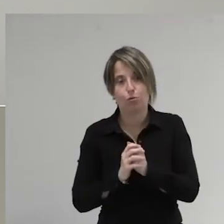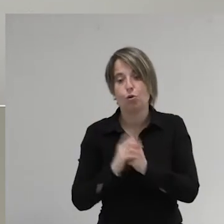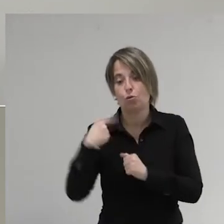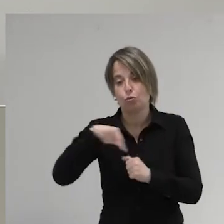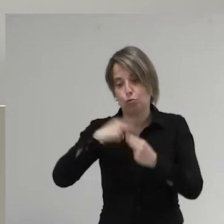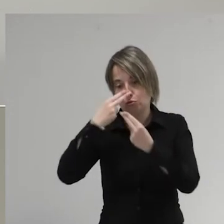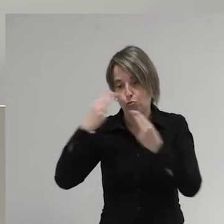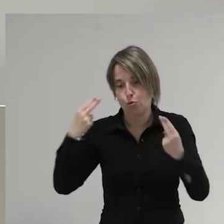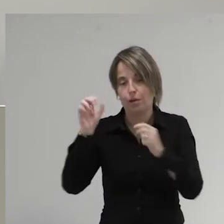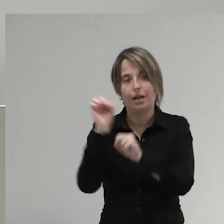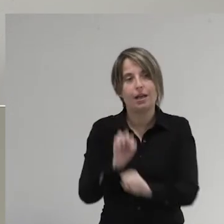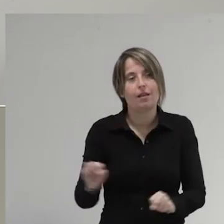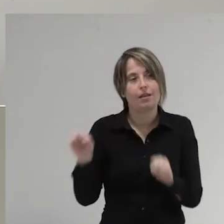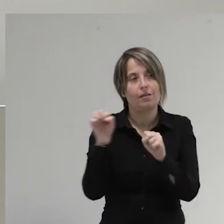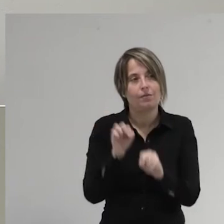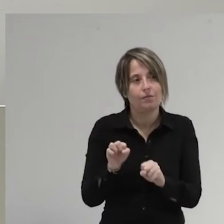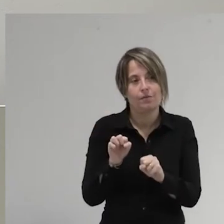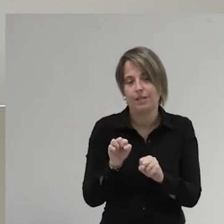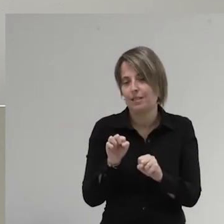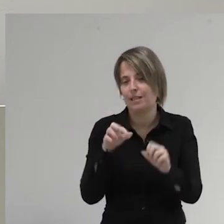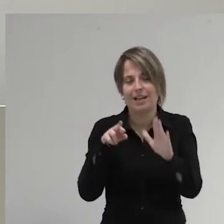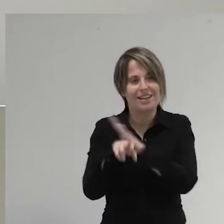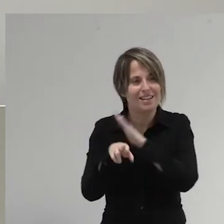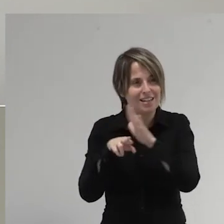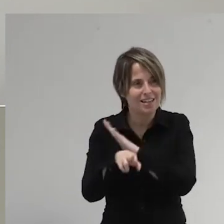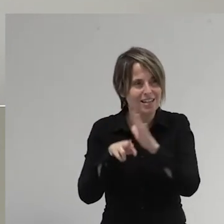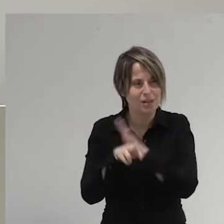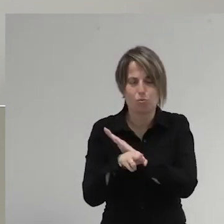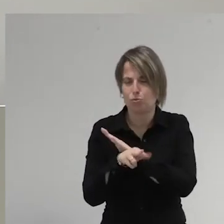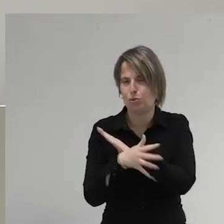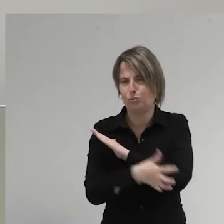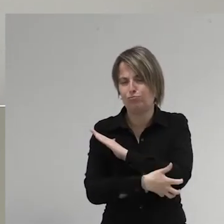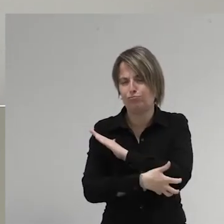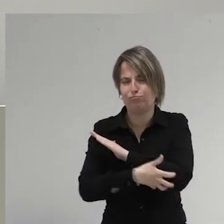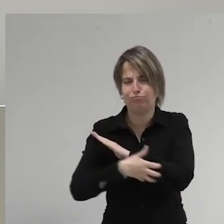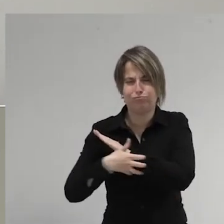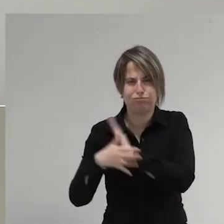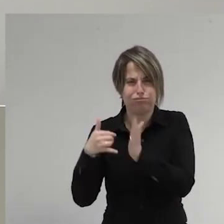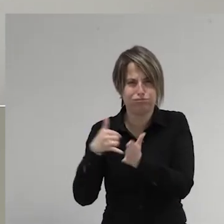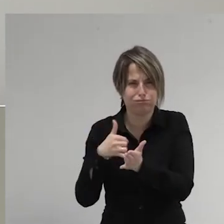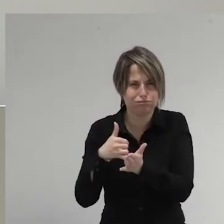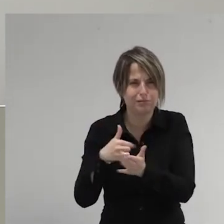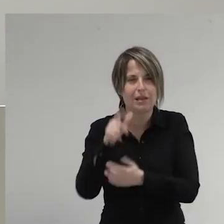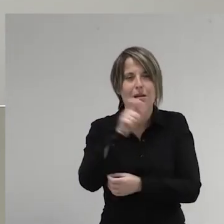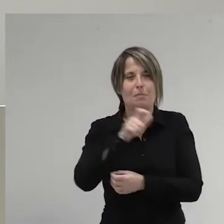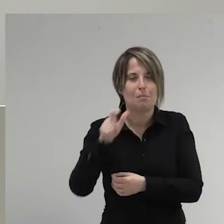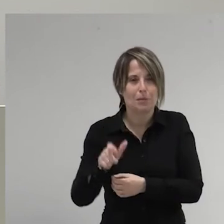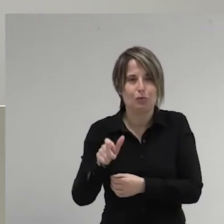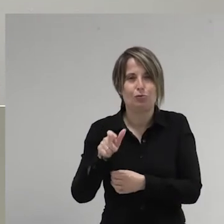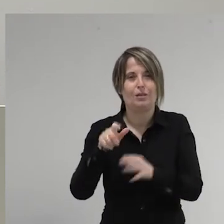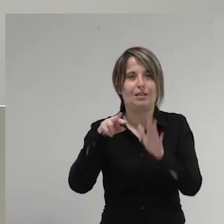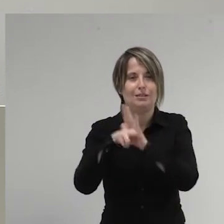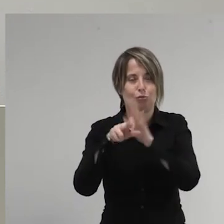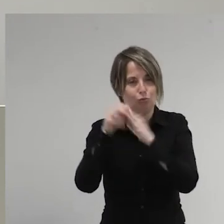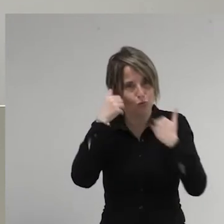defendemos, está con recursos paupérrimos, el personal y los medios